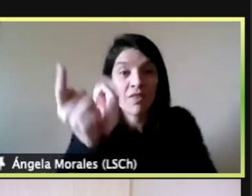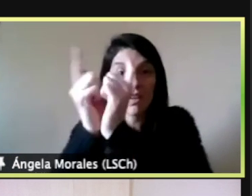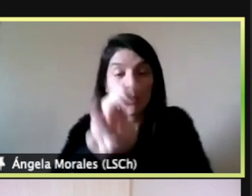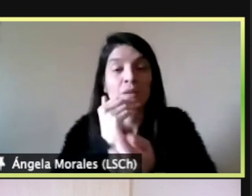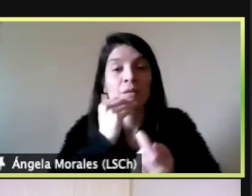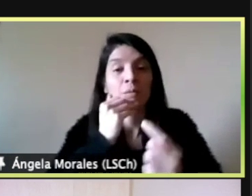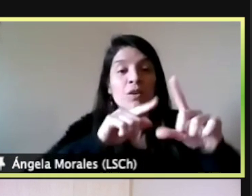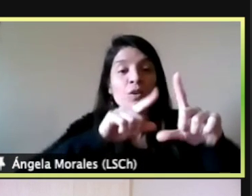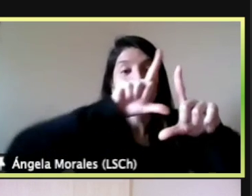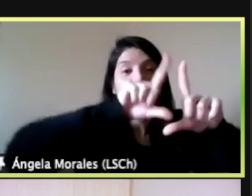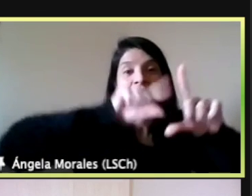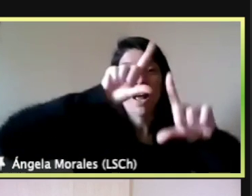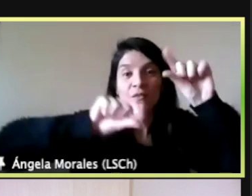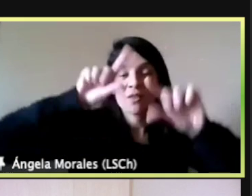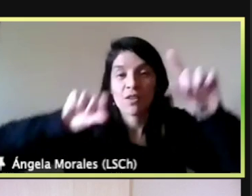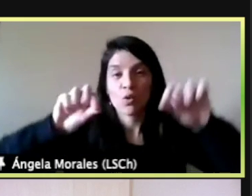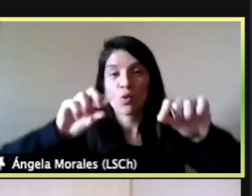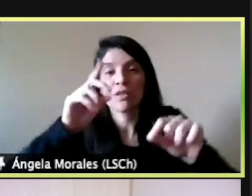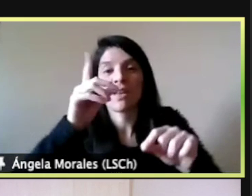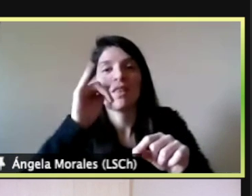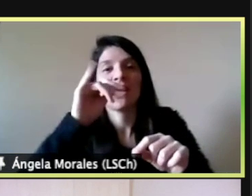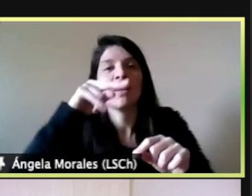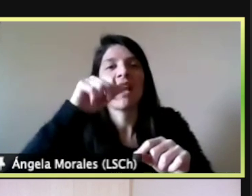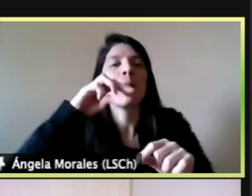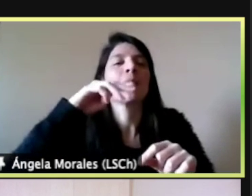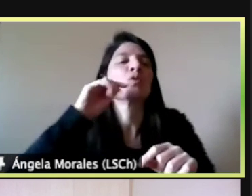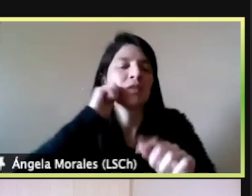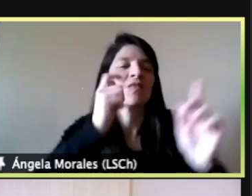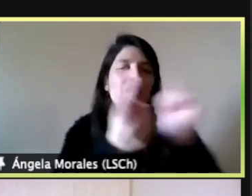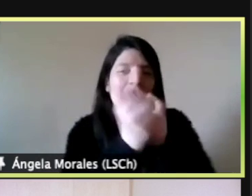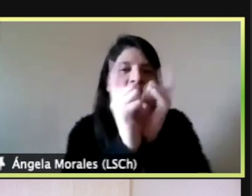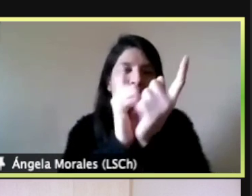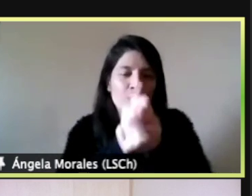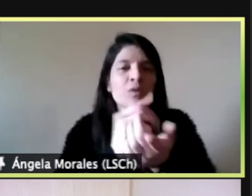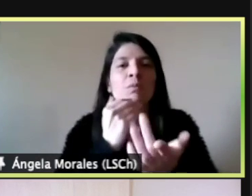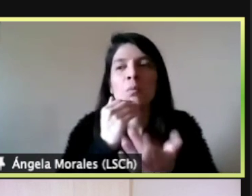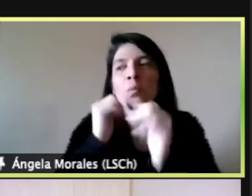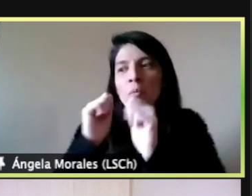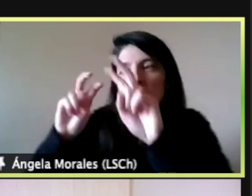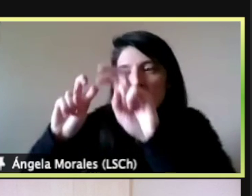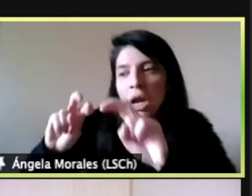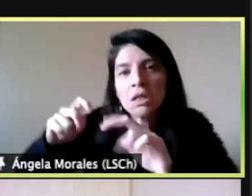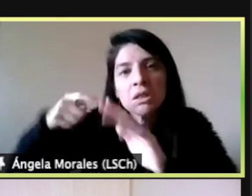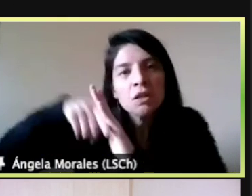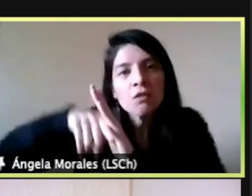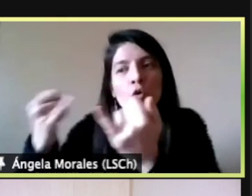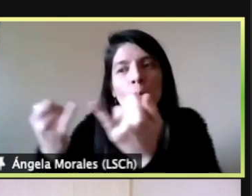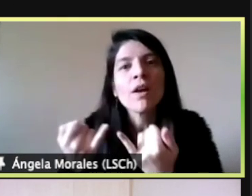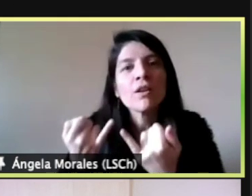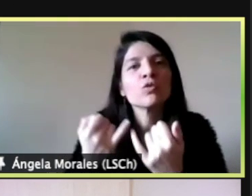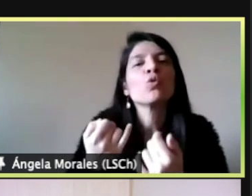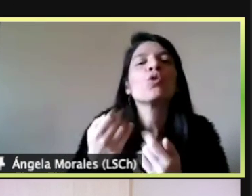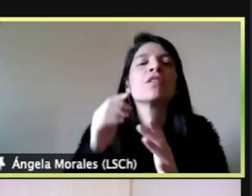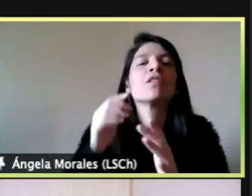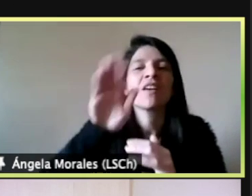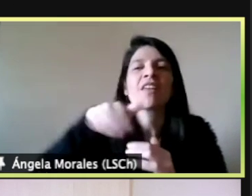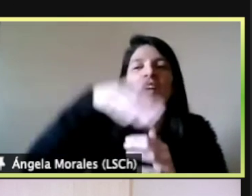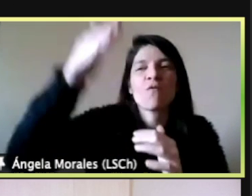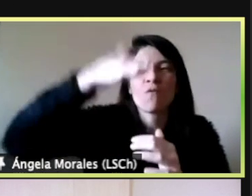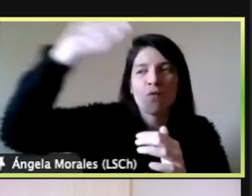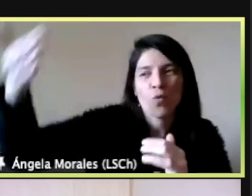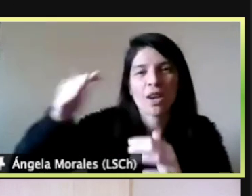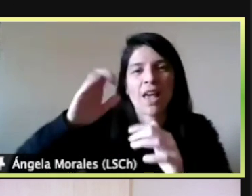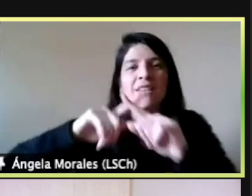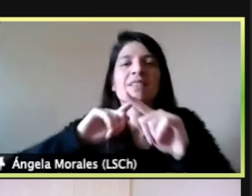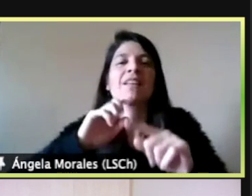información que viene desde fuentes externas. Así que bien por eso, yo no sé si queda alguna pregunta, alguien que quiera